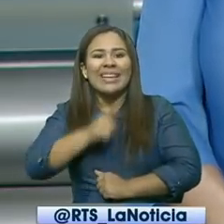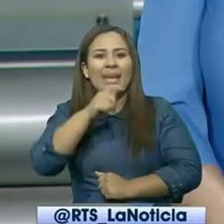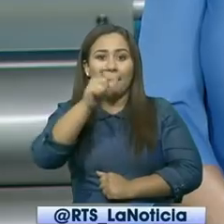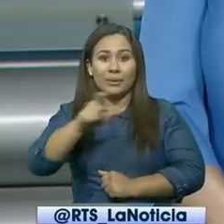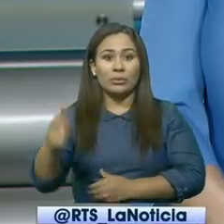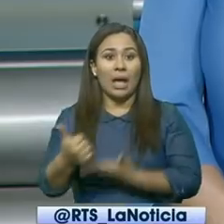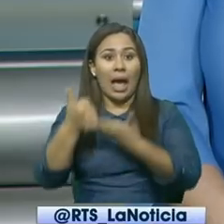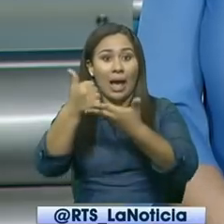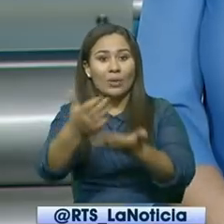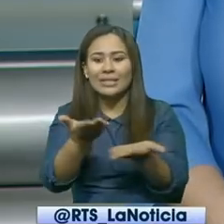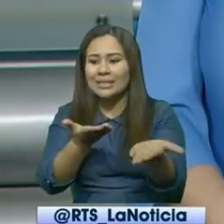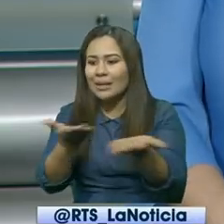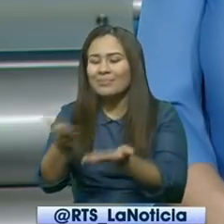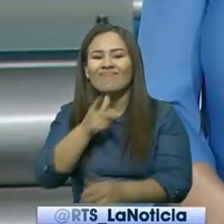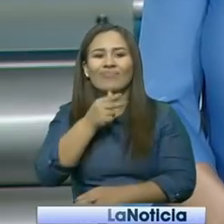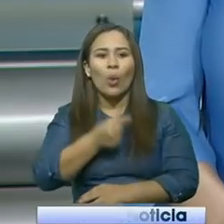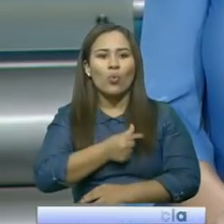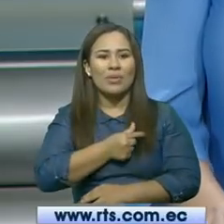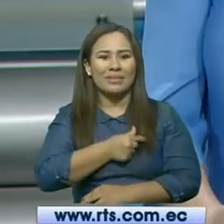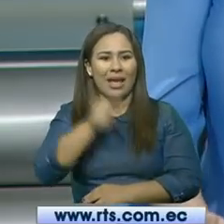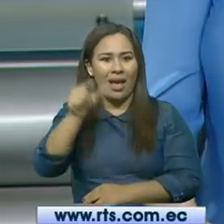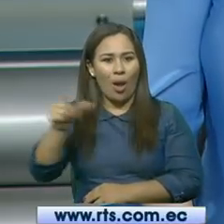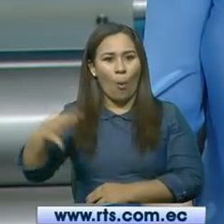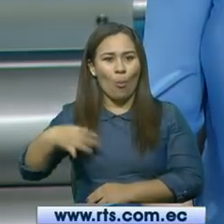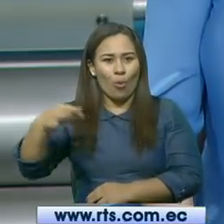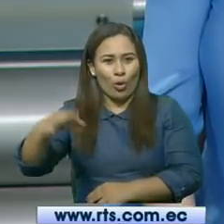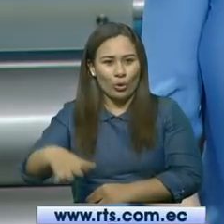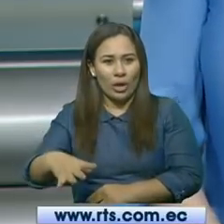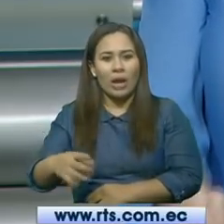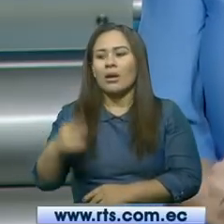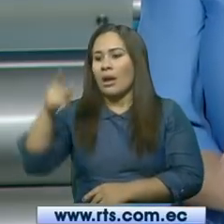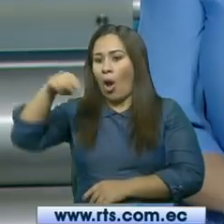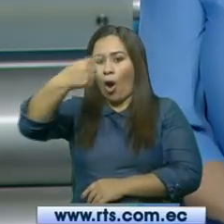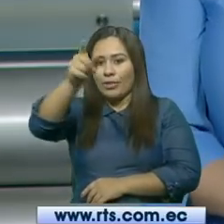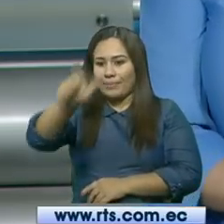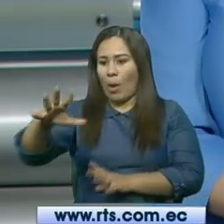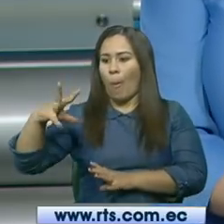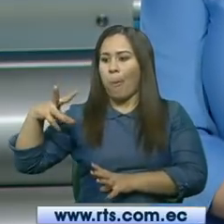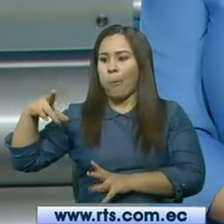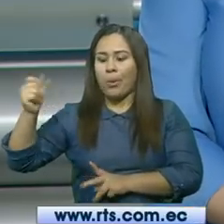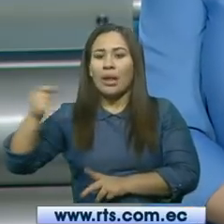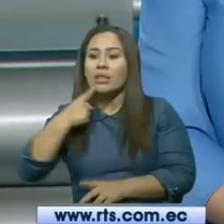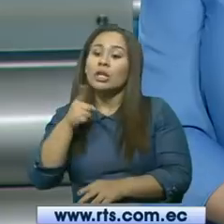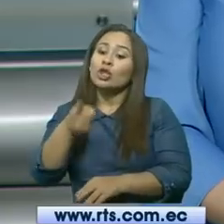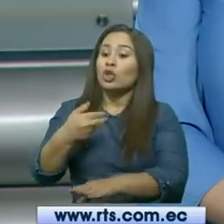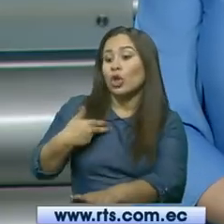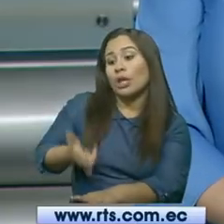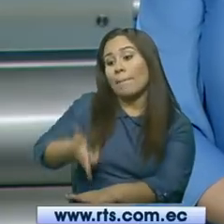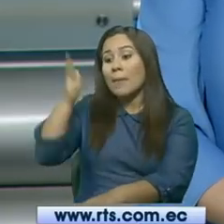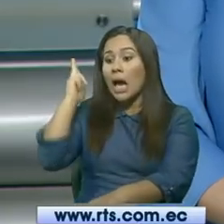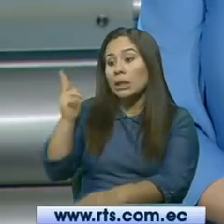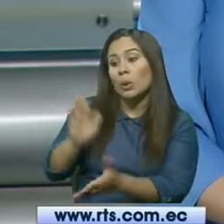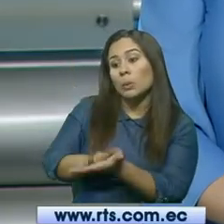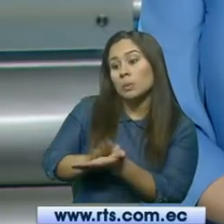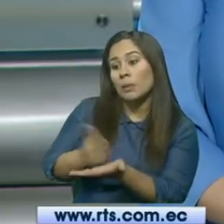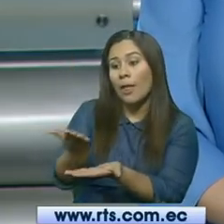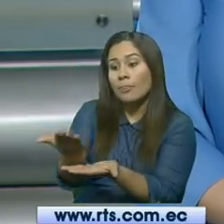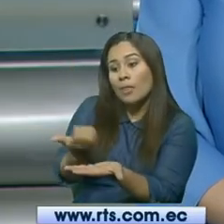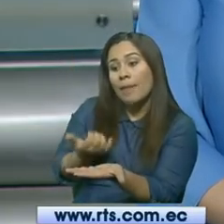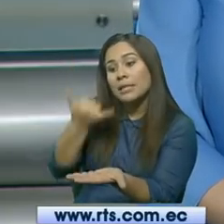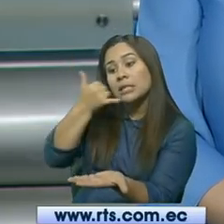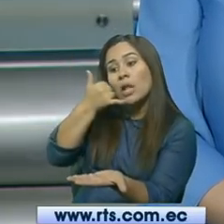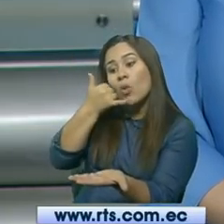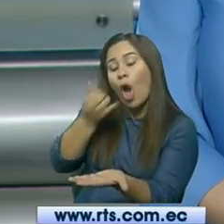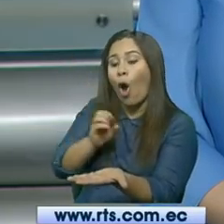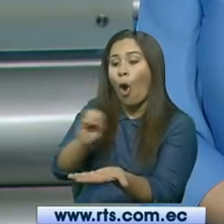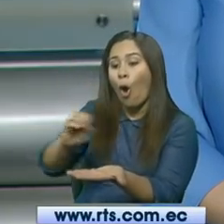acudía a brindar charlas según los perjudicados uno de los asaltantes amenazó con matarnos si no les entregaban los celulares